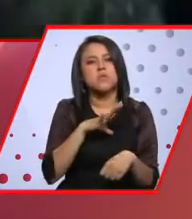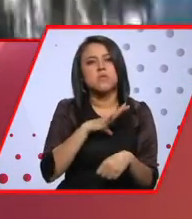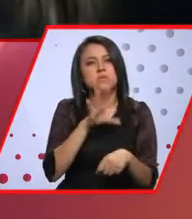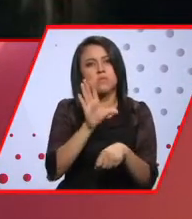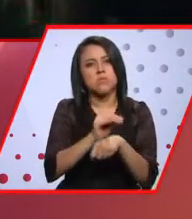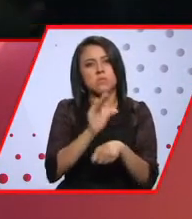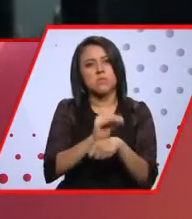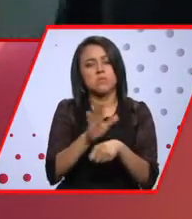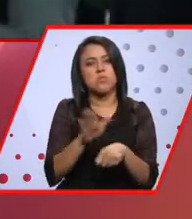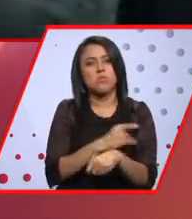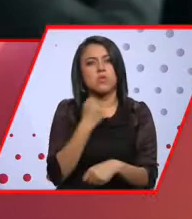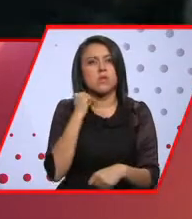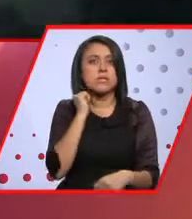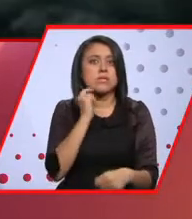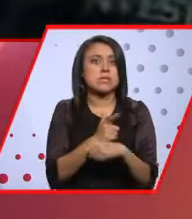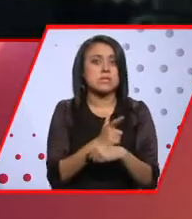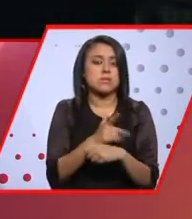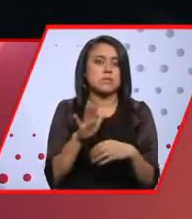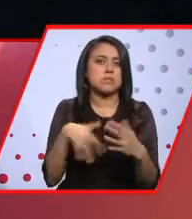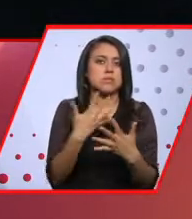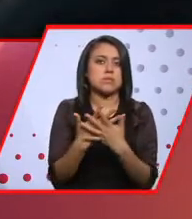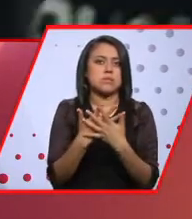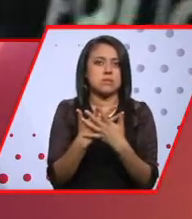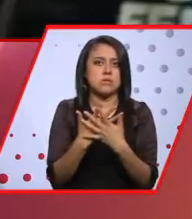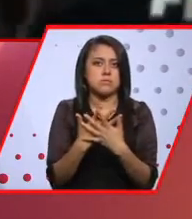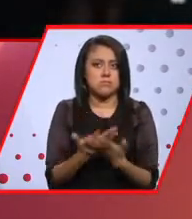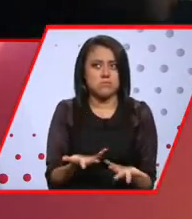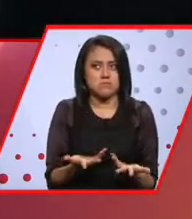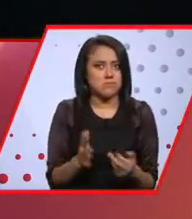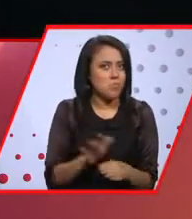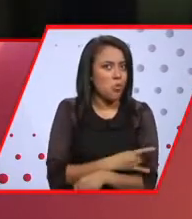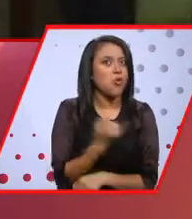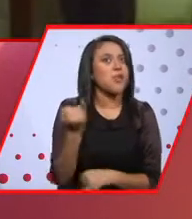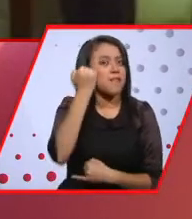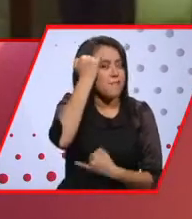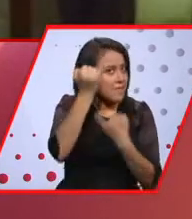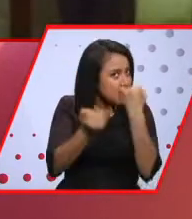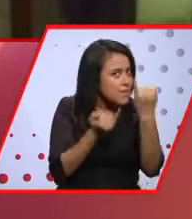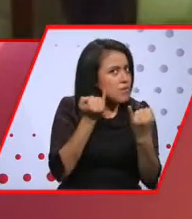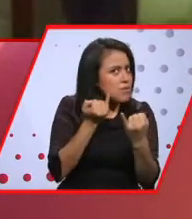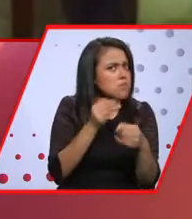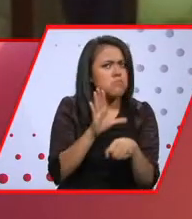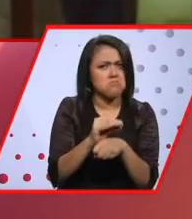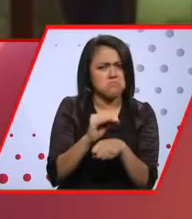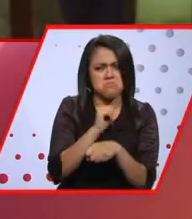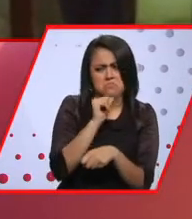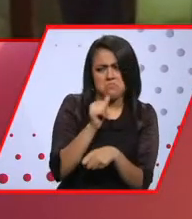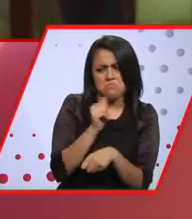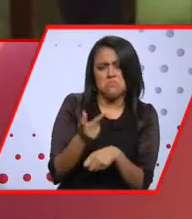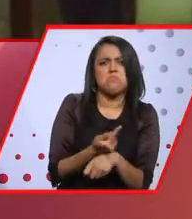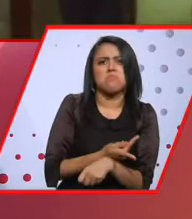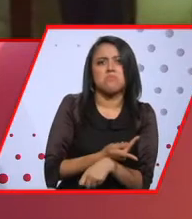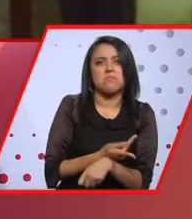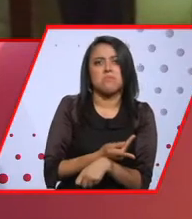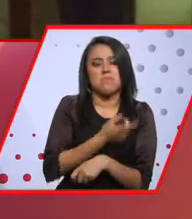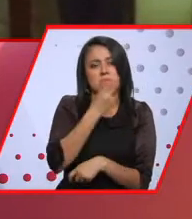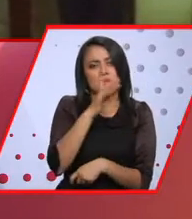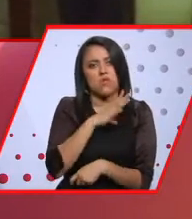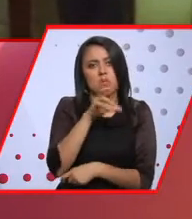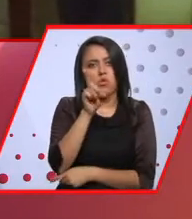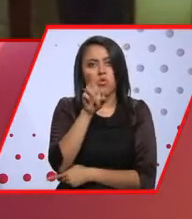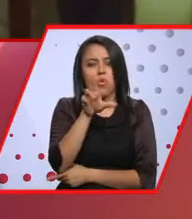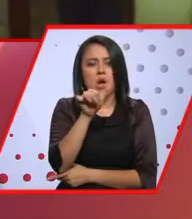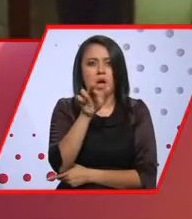para evitar una detención. Imagine usted por qué los suegros se fueron a amparar si nada debe, nada teme. Eso dijo el señor